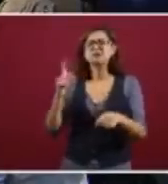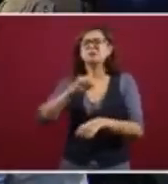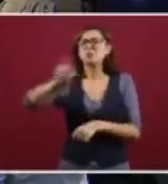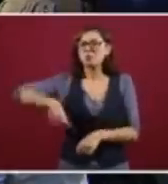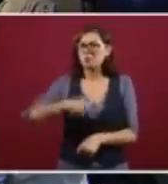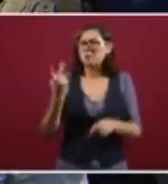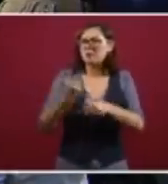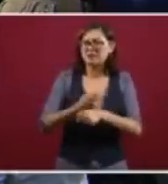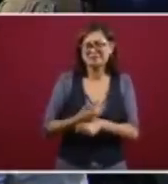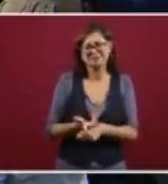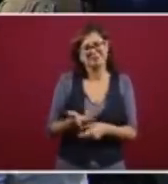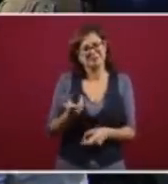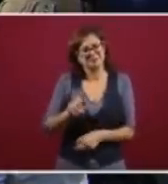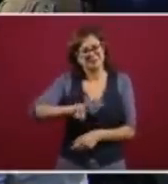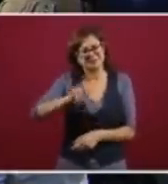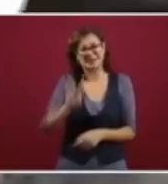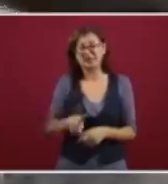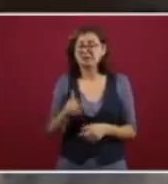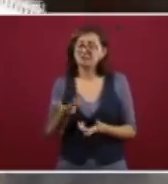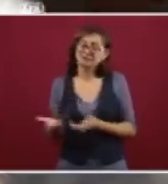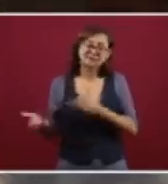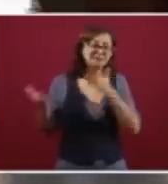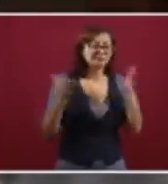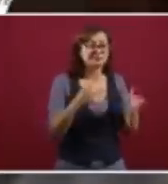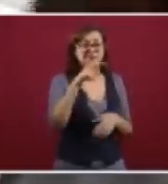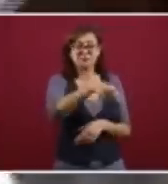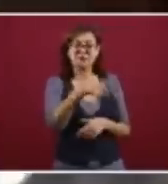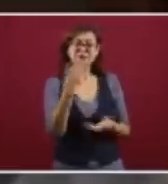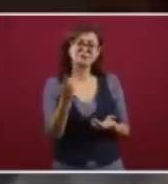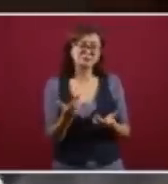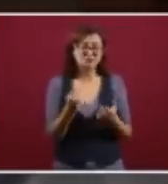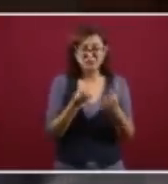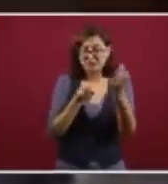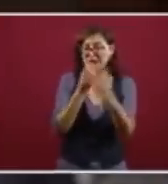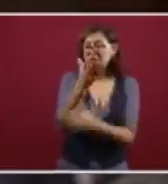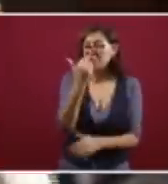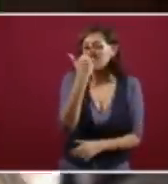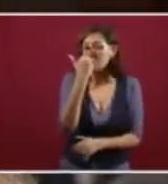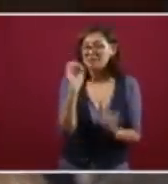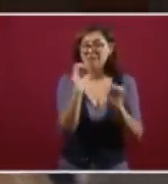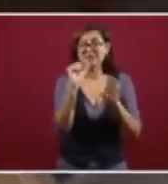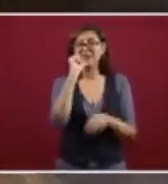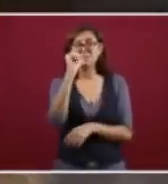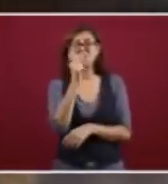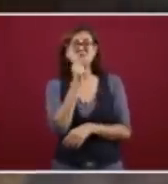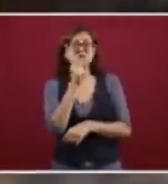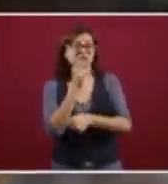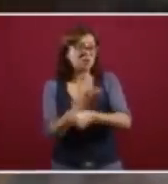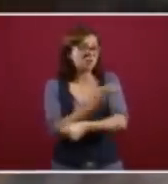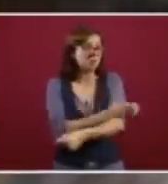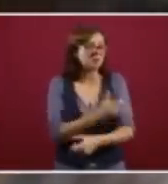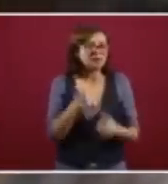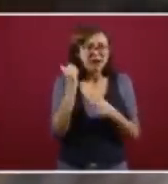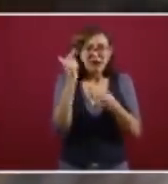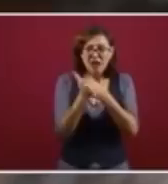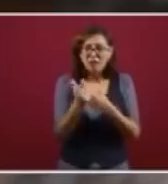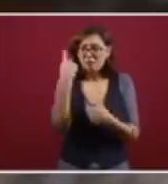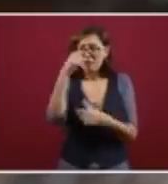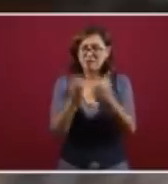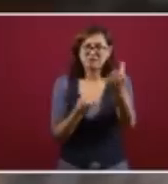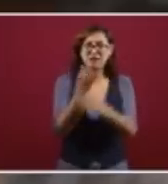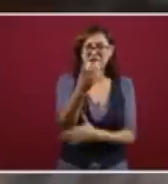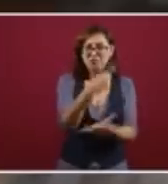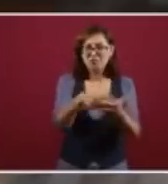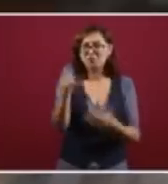lastimoso para más de 90 familias que no pueden ni salir a comer porque no hay ninguna policía que les pueda acompañar tan siquiera para salir a hacer